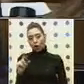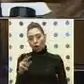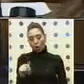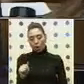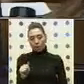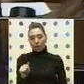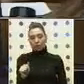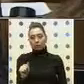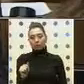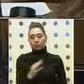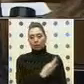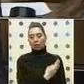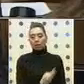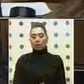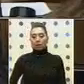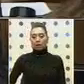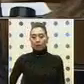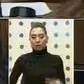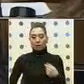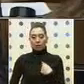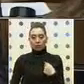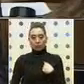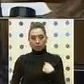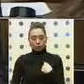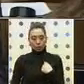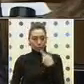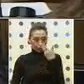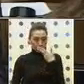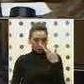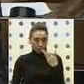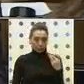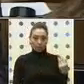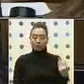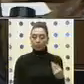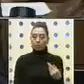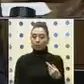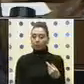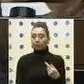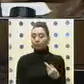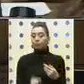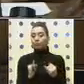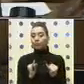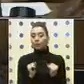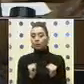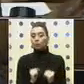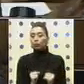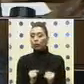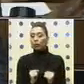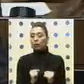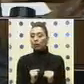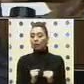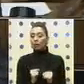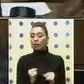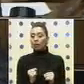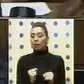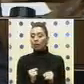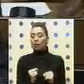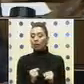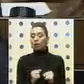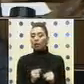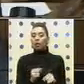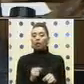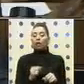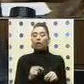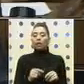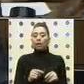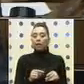también al diputado quien está exponiendo, de la posibilidad de avanzar en la